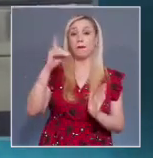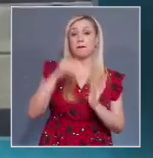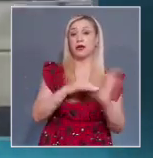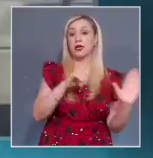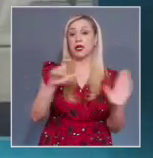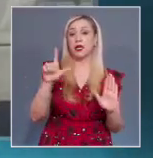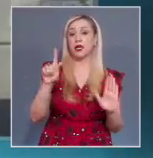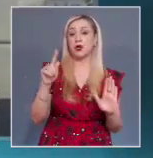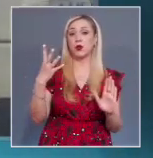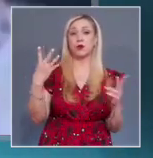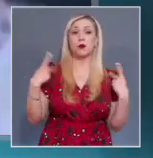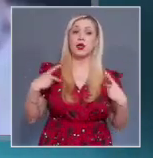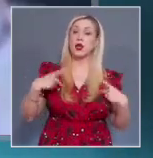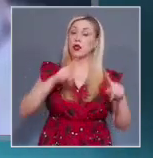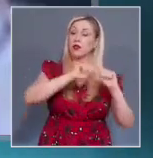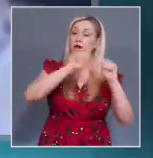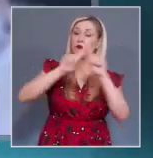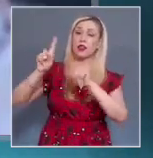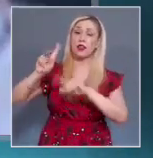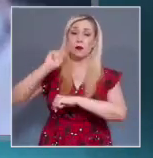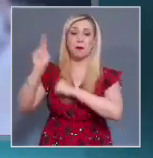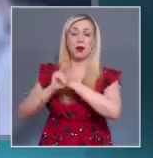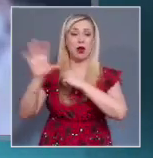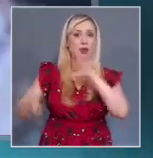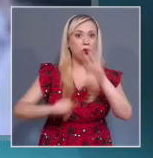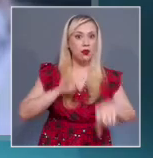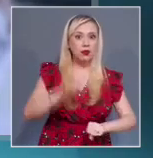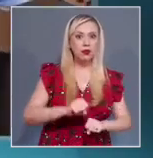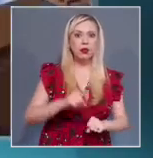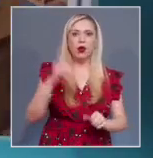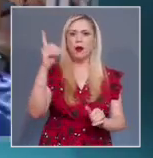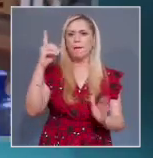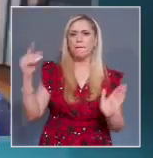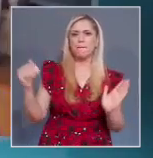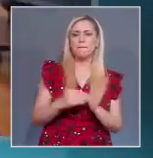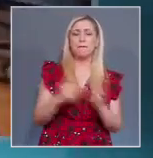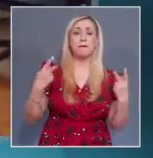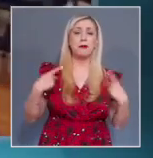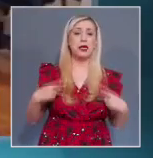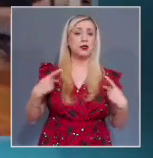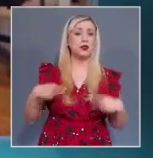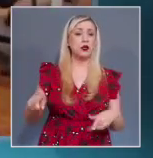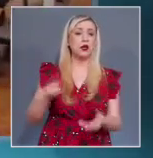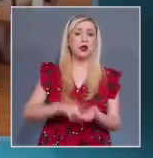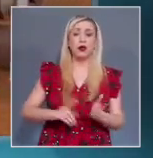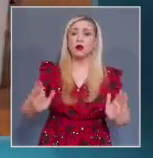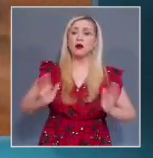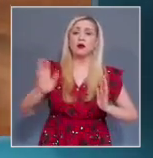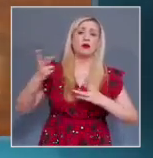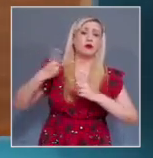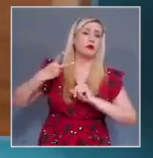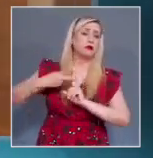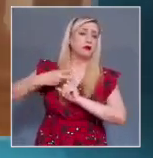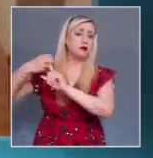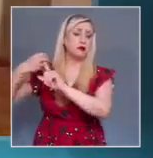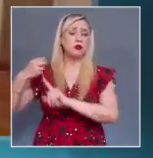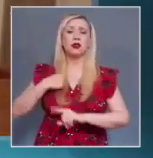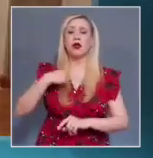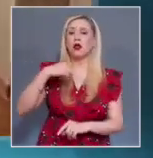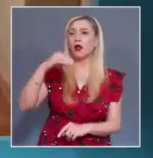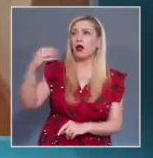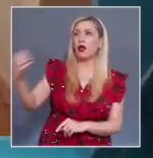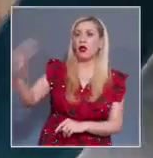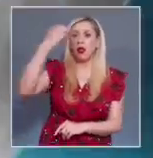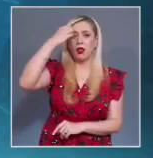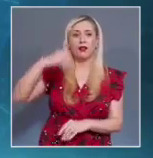diferentes. Un largo interrogatorio señaló que al menos 1.000 son víctimas. Se declaró que los afectados aceptaron ofertas de trabajo en el país publicadas en